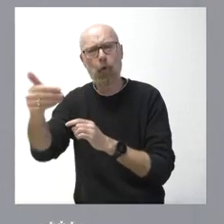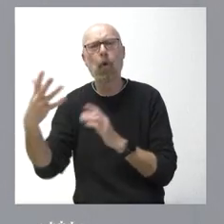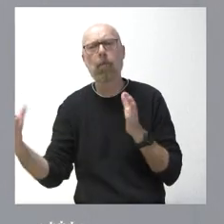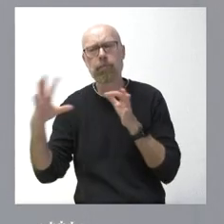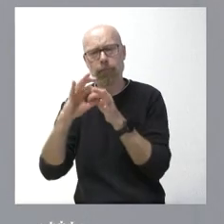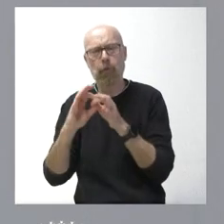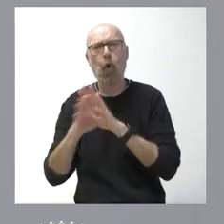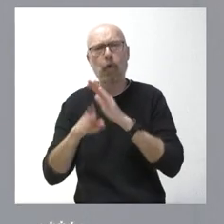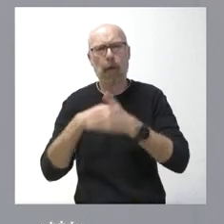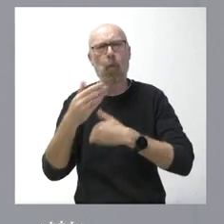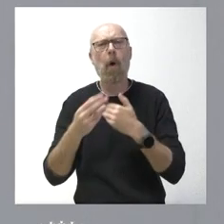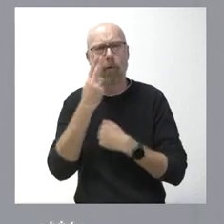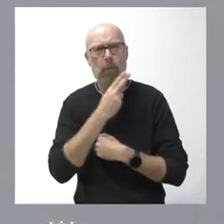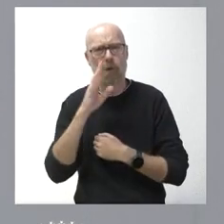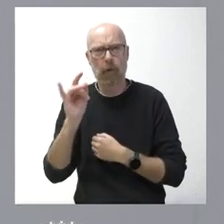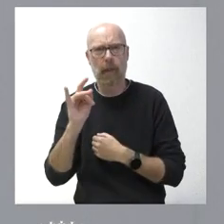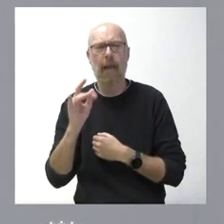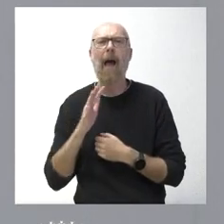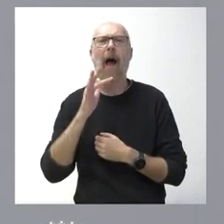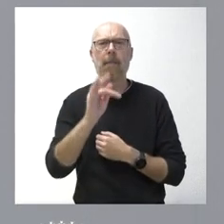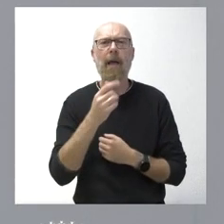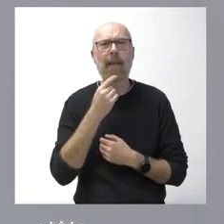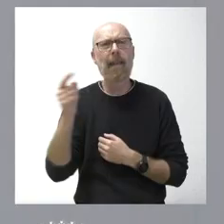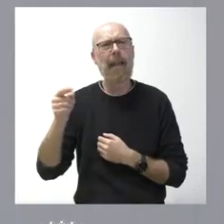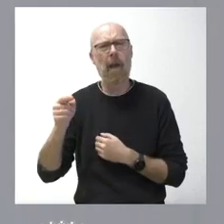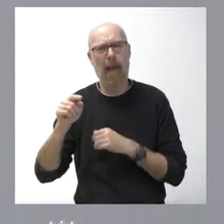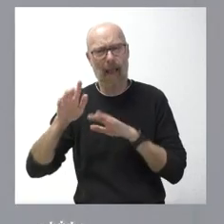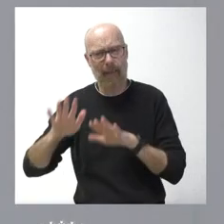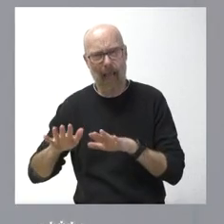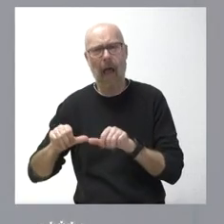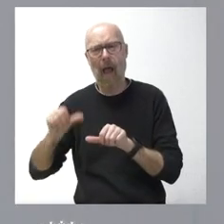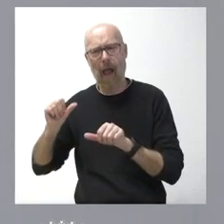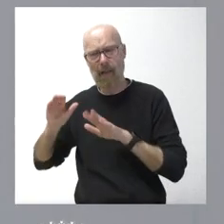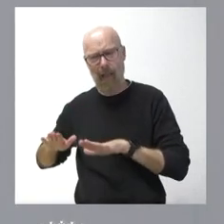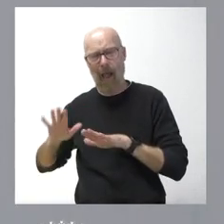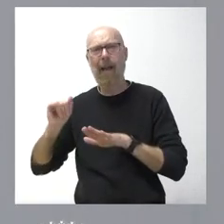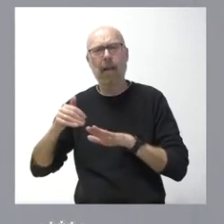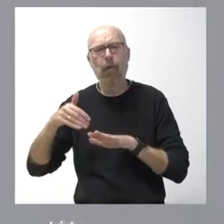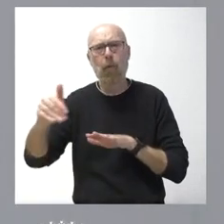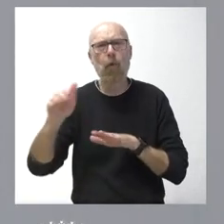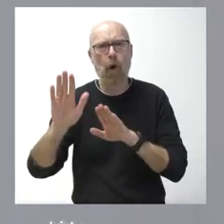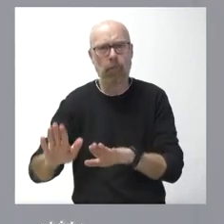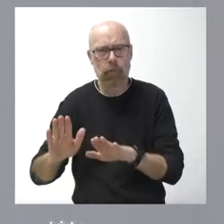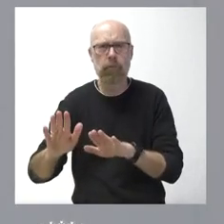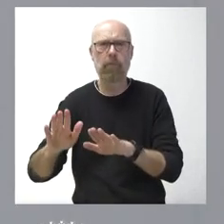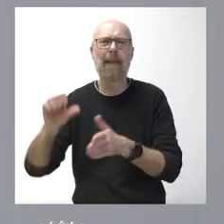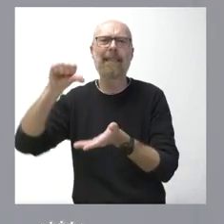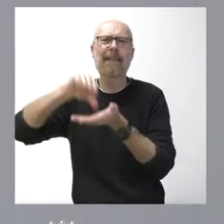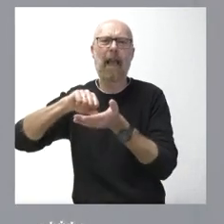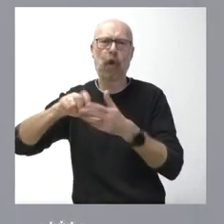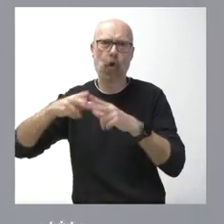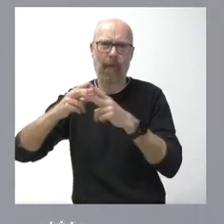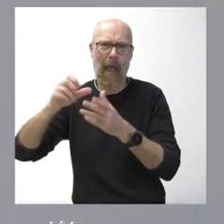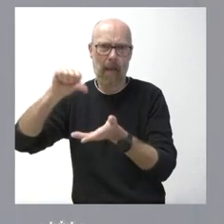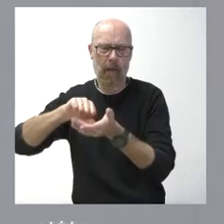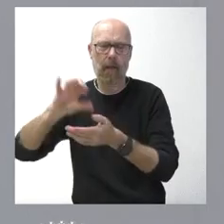además reafirma que ha estado Sigue estando y seguirá estando su sede social y sus industrias en nuestra comunidad